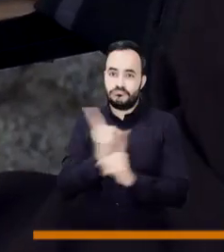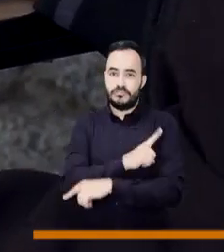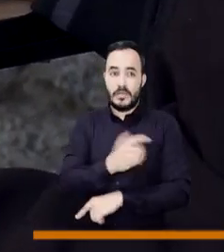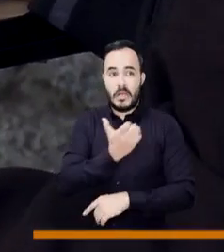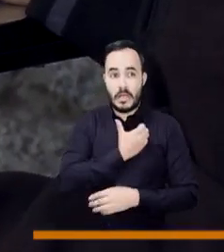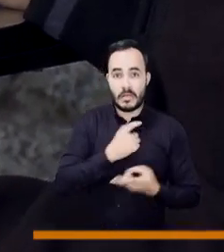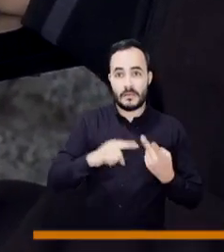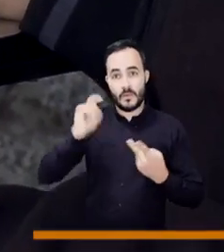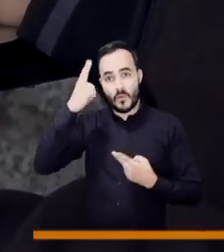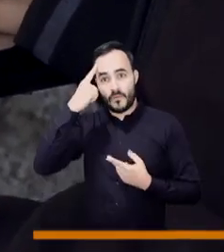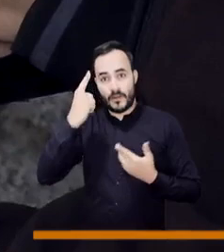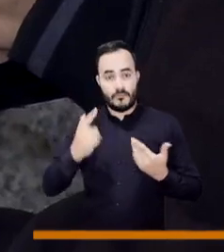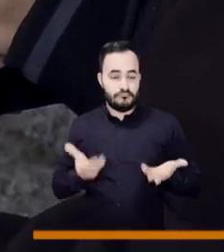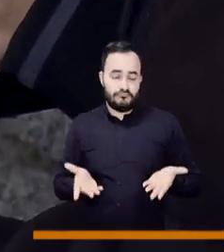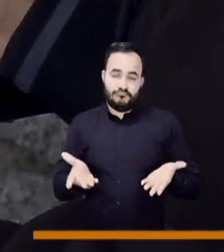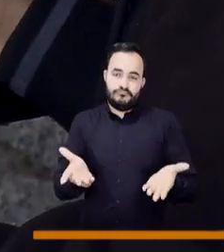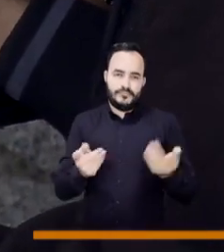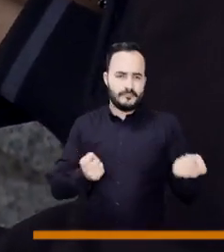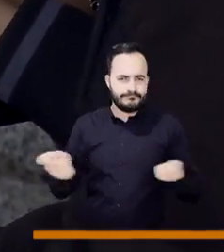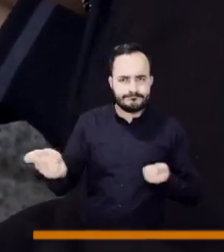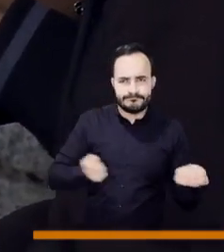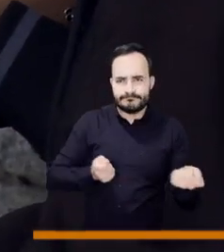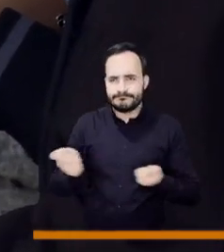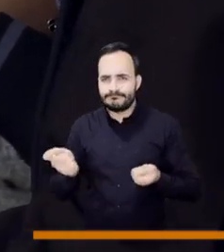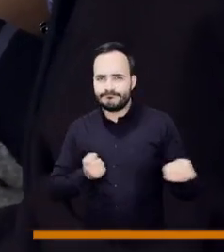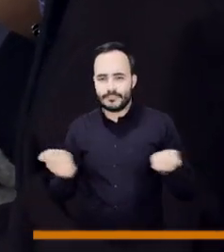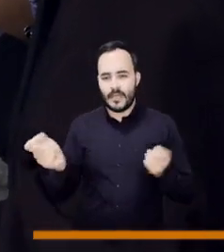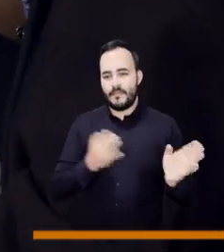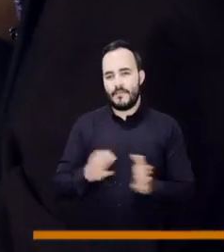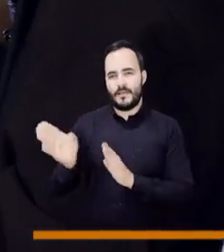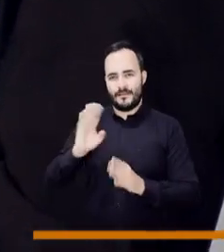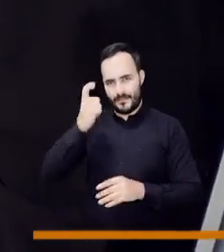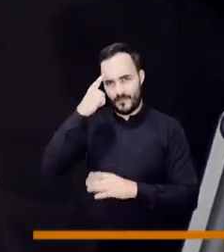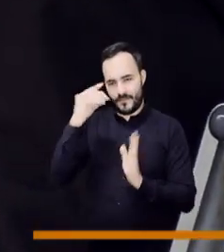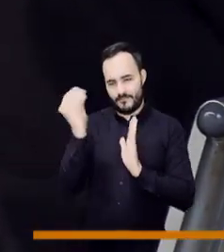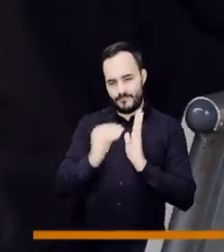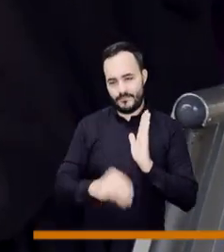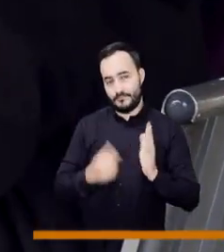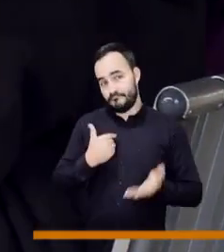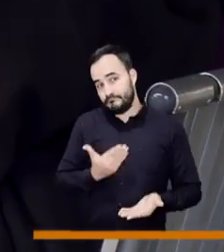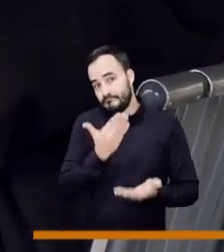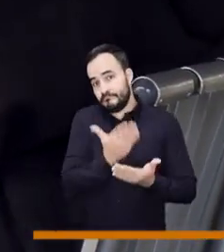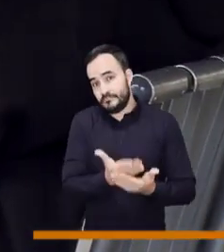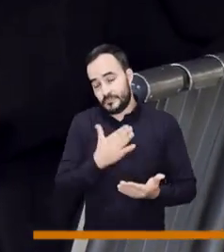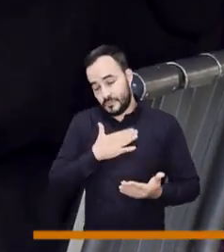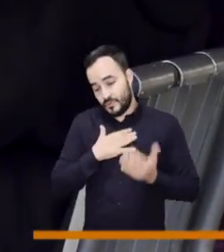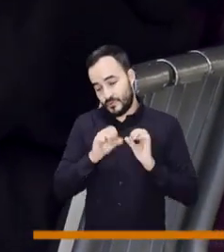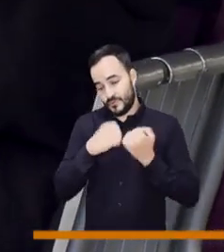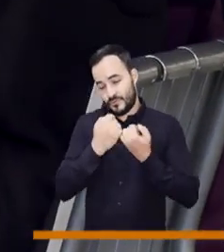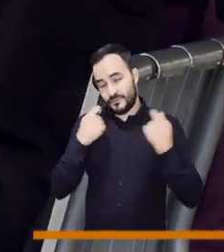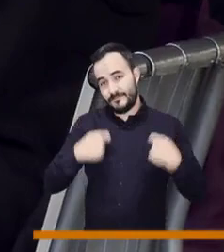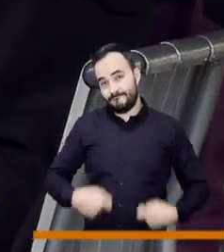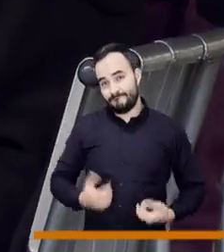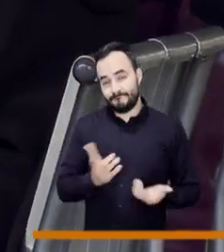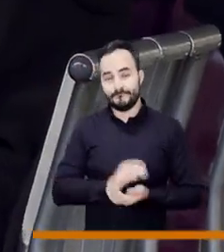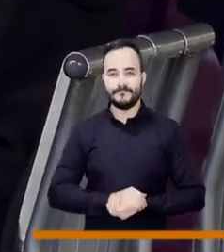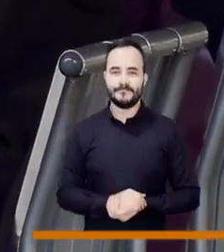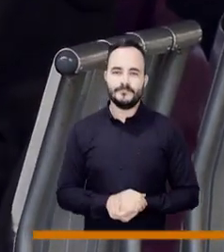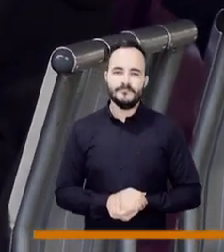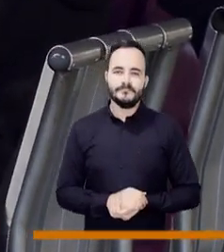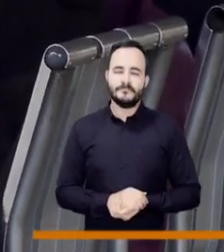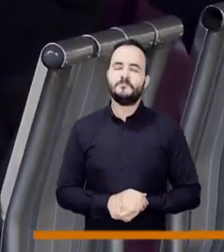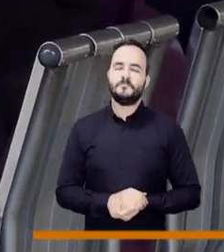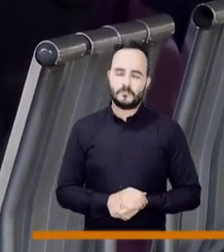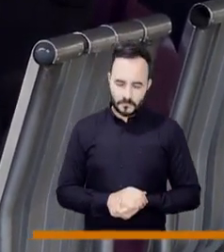gobernantes, gobernadores y alcaldes de Medellín, que ya dentro de su programa de gobierno tengan en cuenta las propuestas de un humilde concejal de la ciudad. Doctor